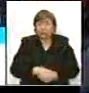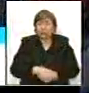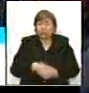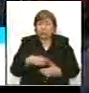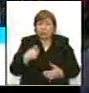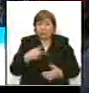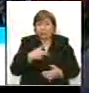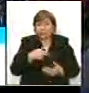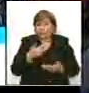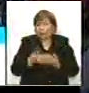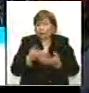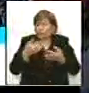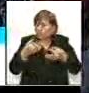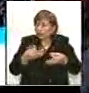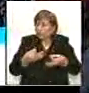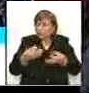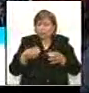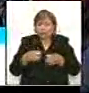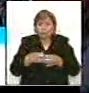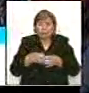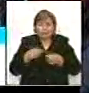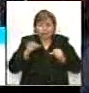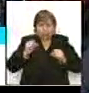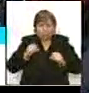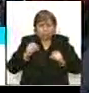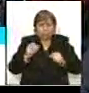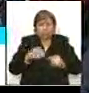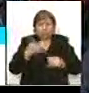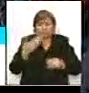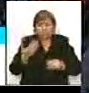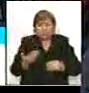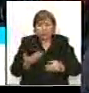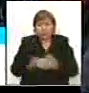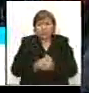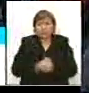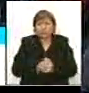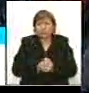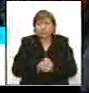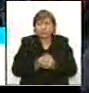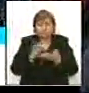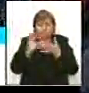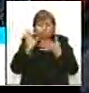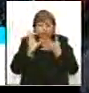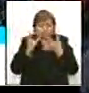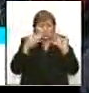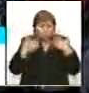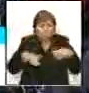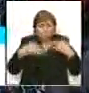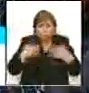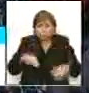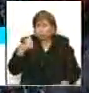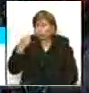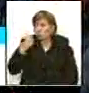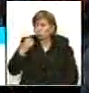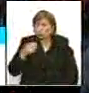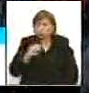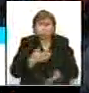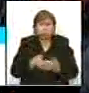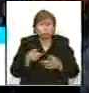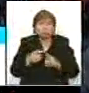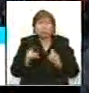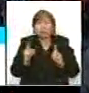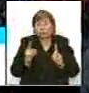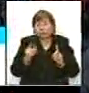estamos avanzando. La decisión de esta comisión es que sí hayan movimientos regionales, con criterios mucho más duros, pero que sí existan. Entonces, si